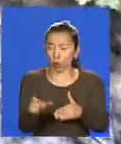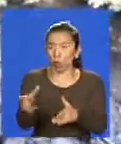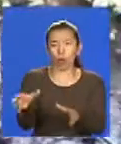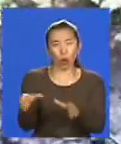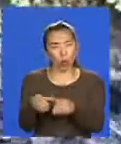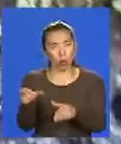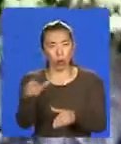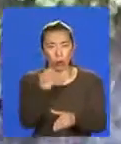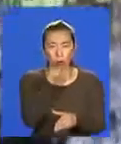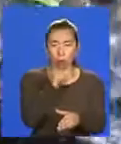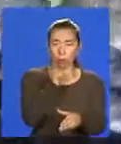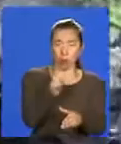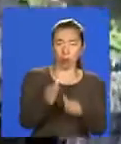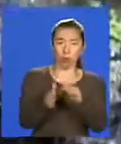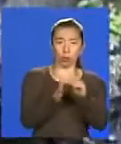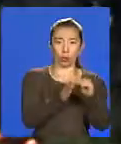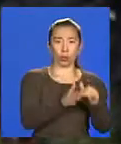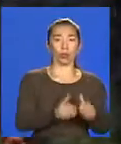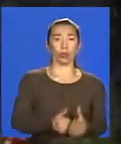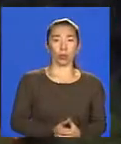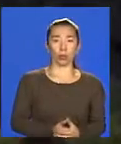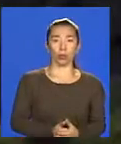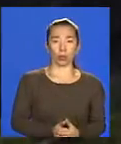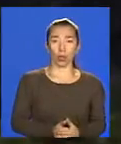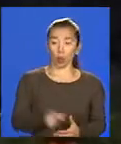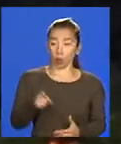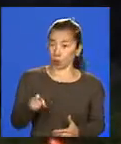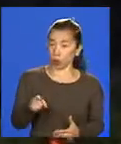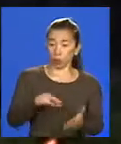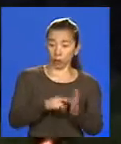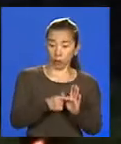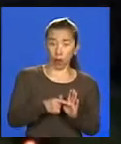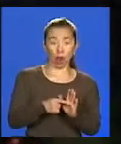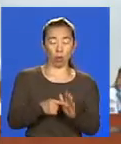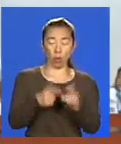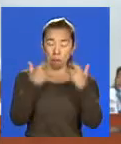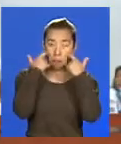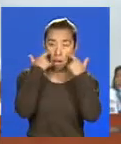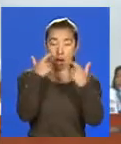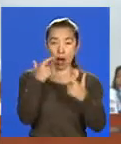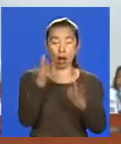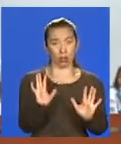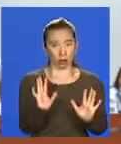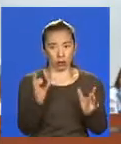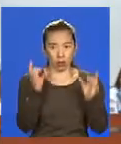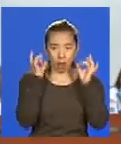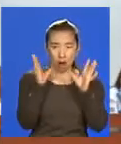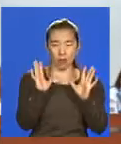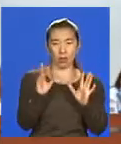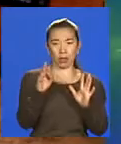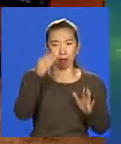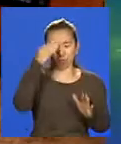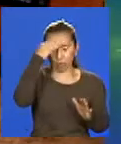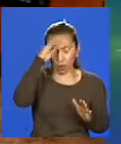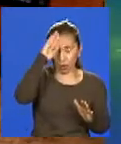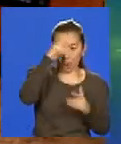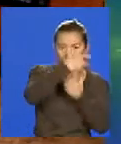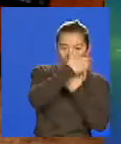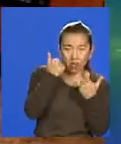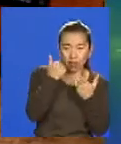También dijo que los efectos del atentado tienen un impacto negativo en la confianza pública hacia el proceso de La Habana y son para los miembros de las